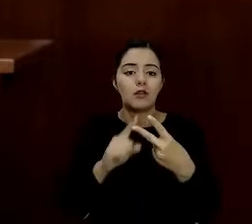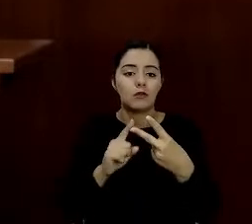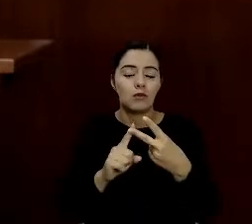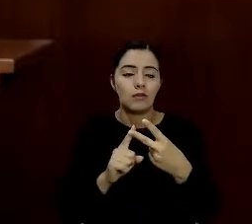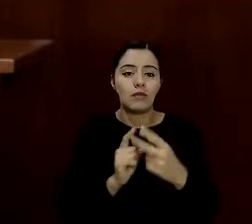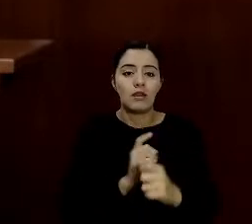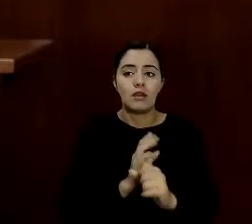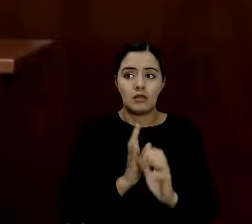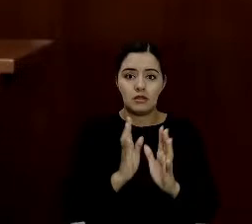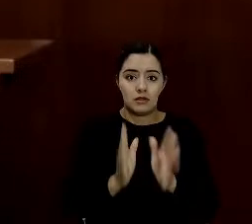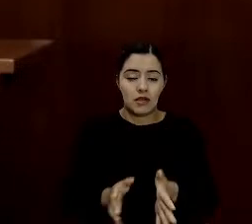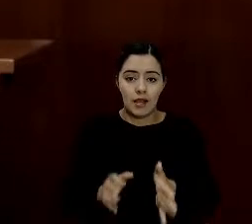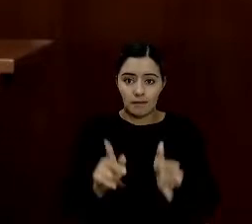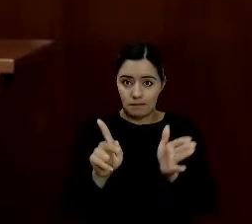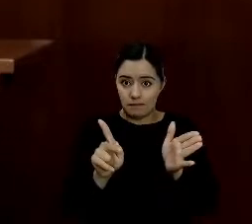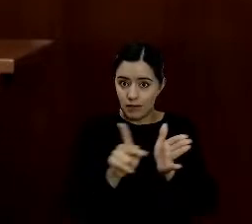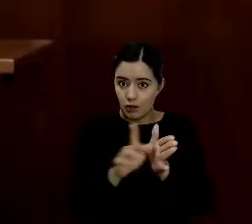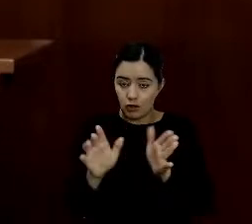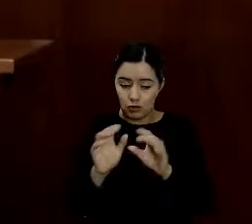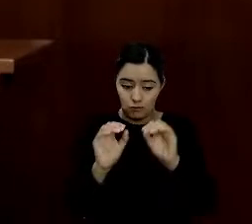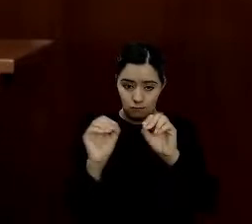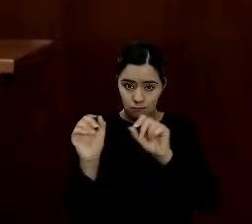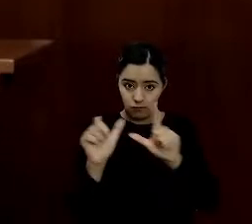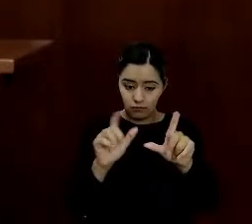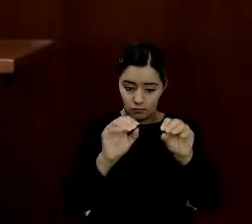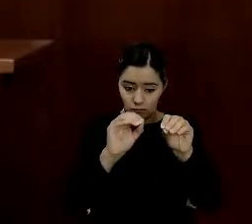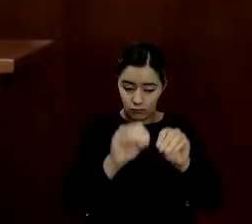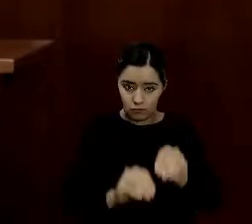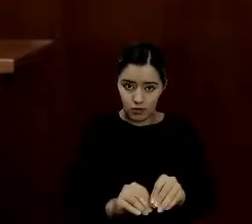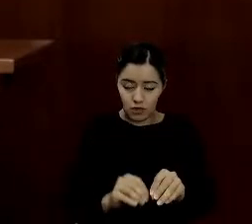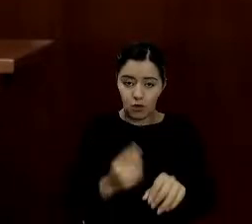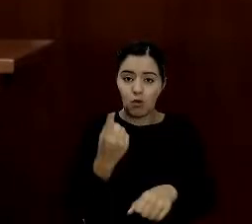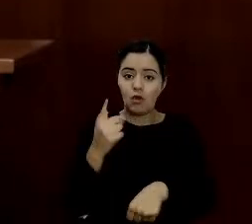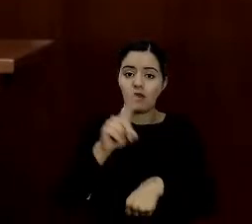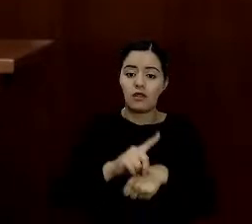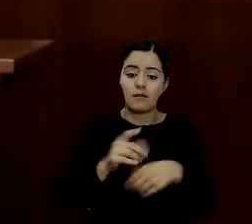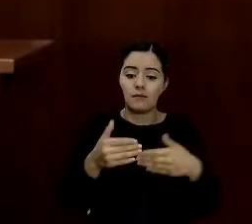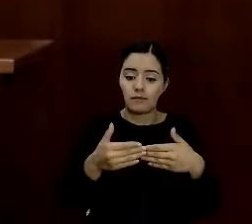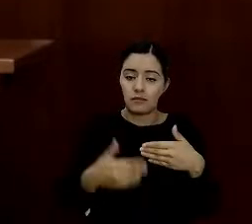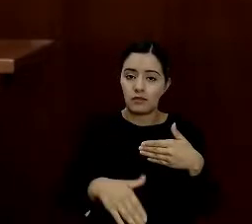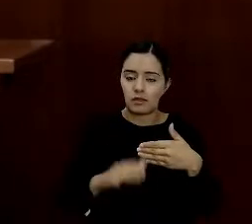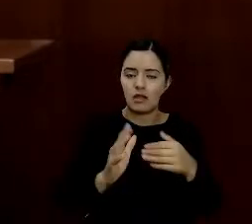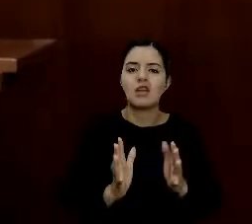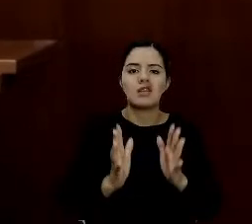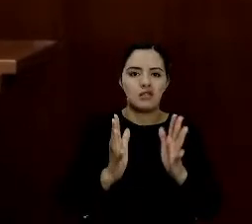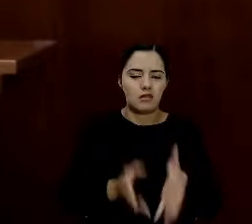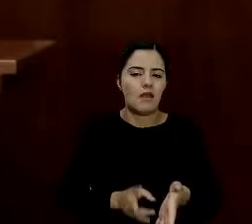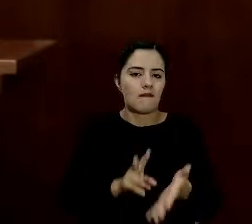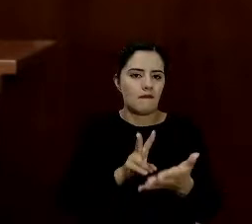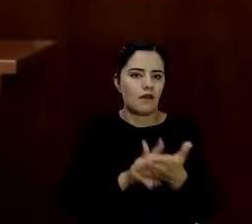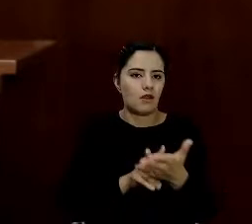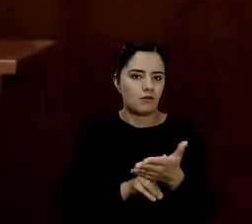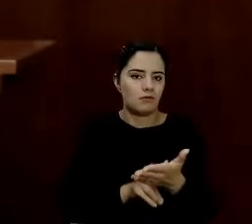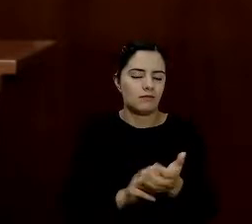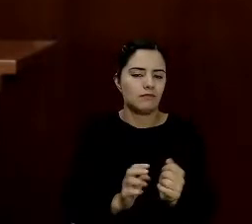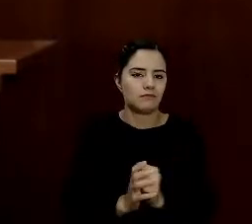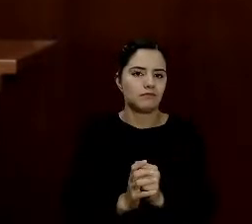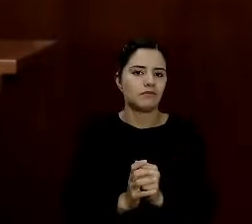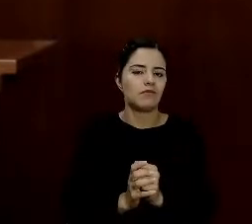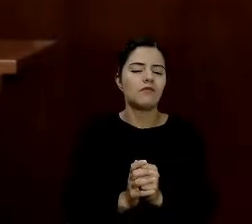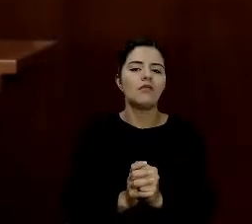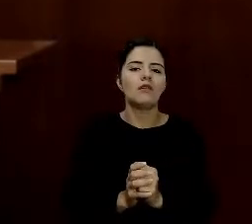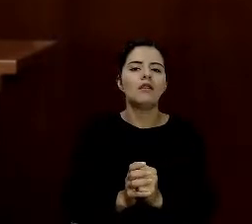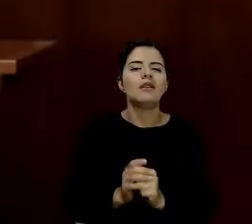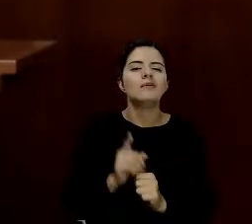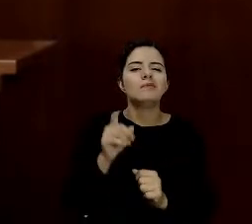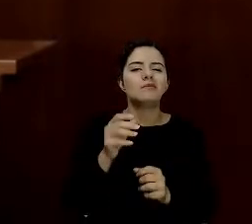siguiente de su publicación en el periódico gaceta de gobierno dado en el Palacio de poder legislativo en la ciudad de